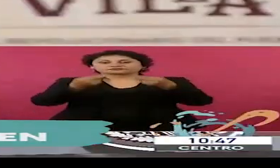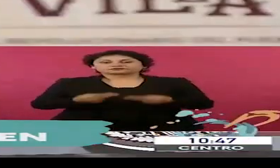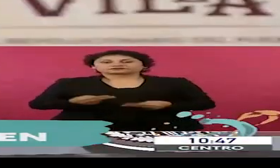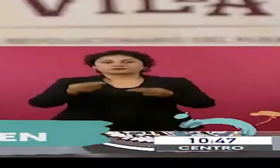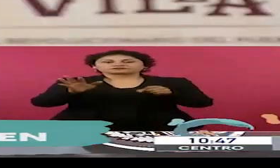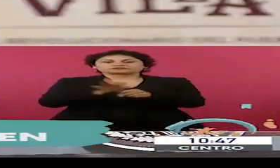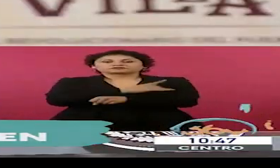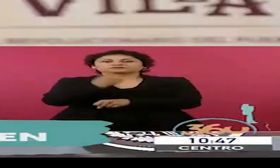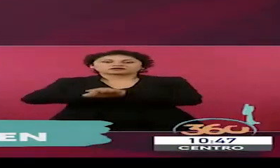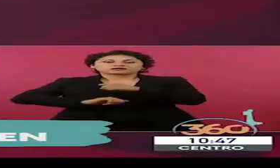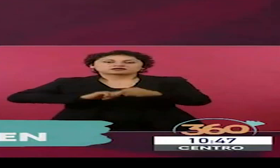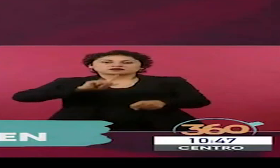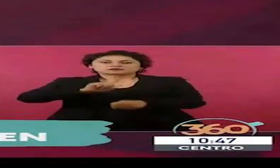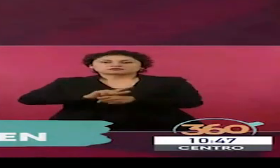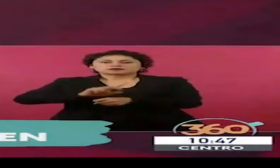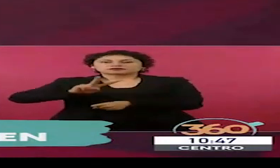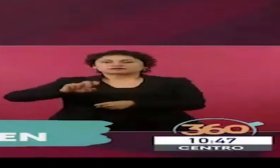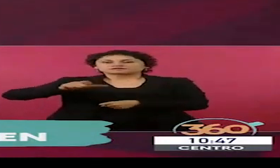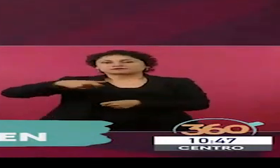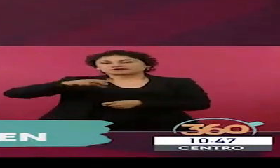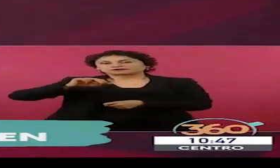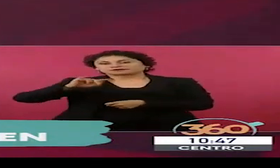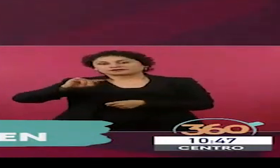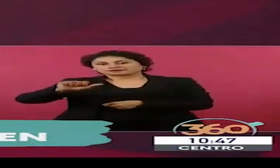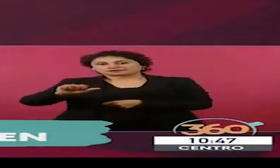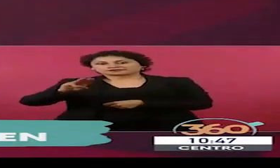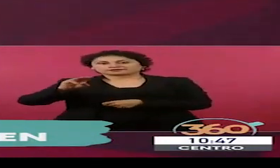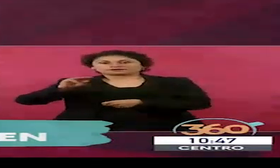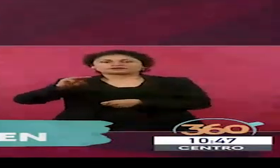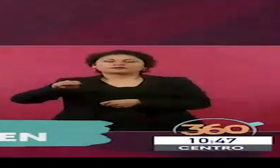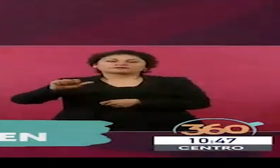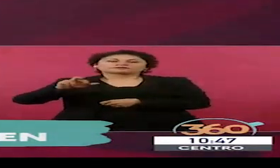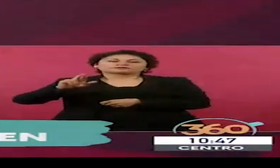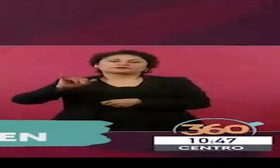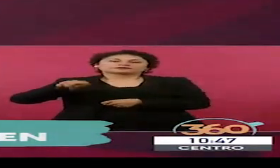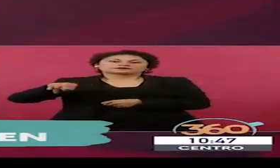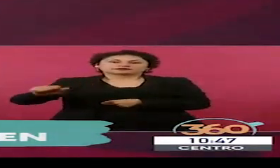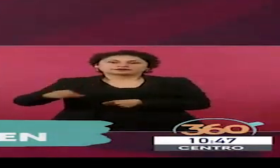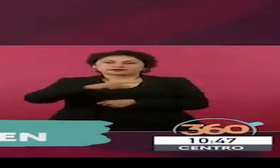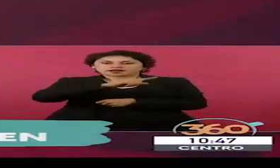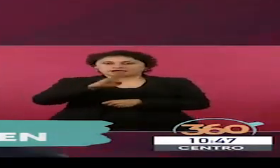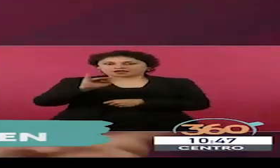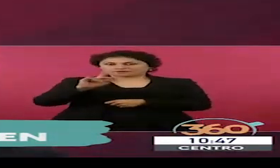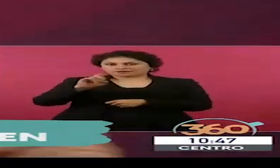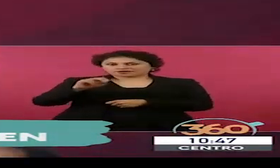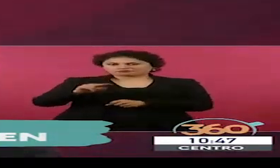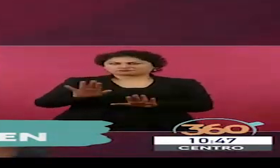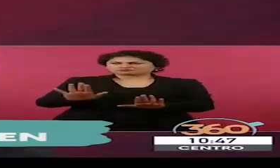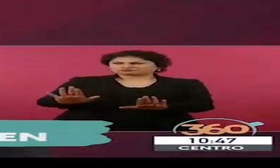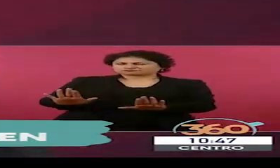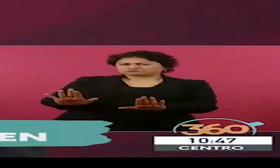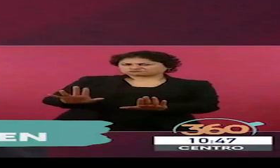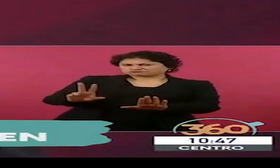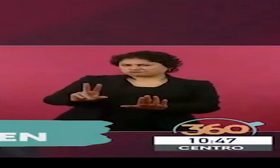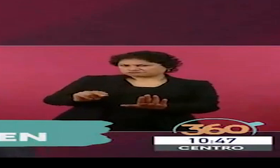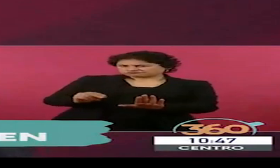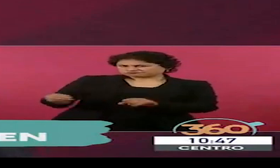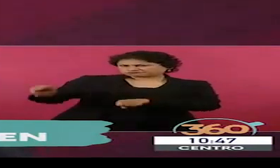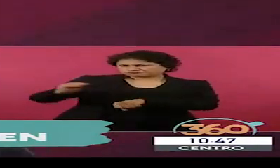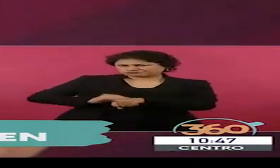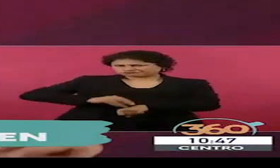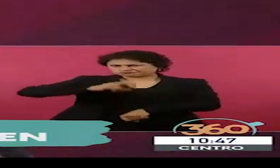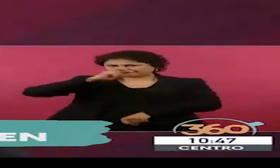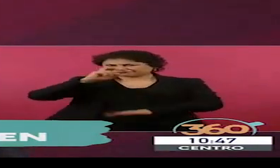el caso de la vaquita marina y él resuelve porque tiene la facultad de no aplicar ninguna medida